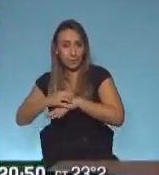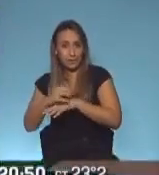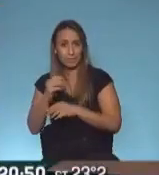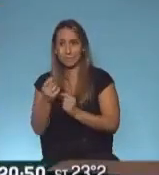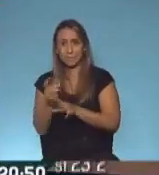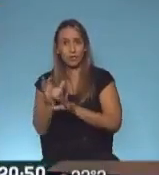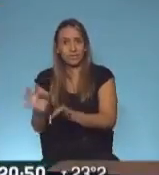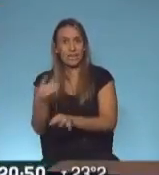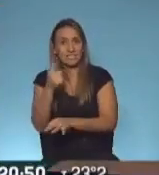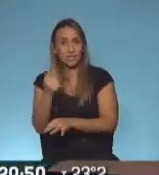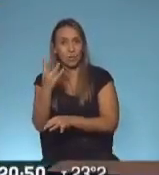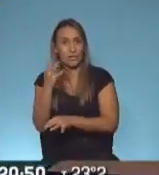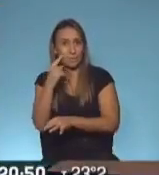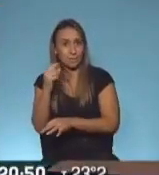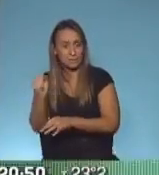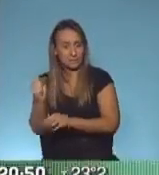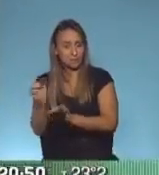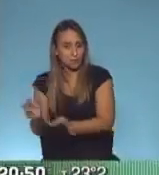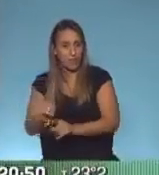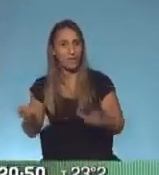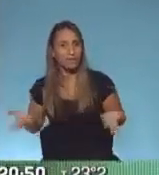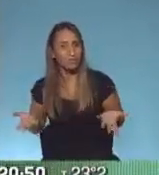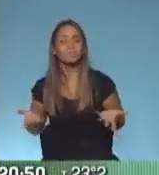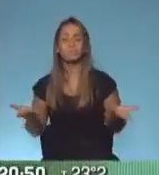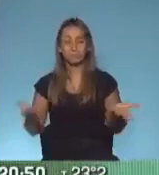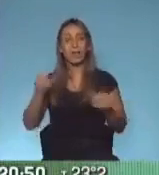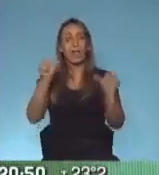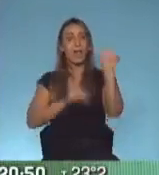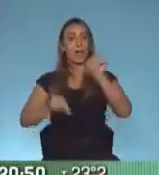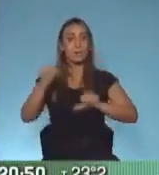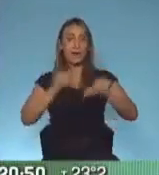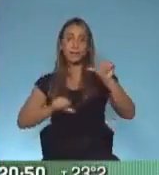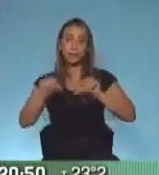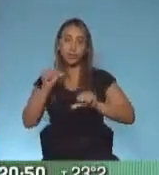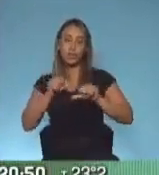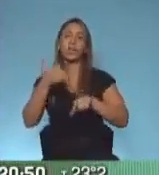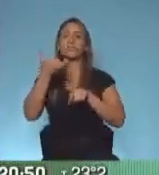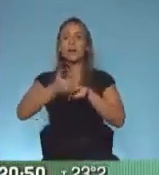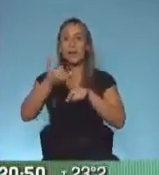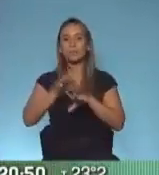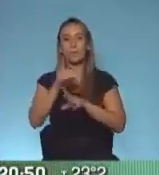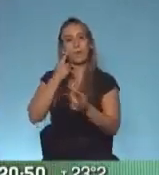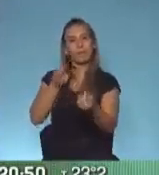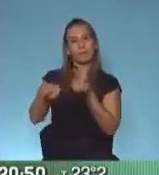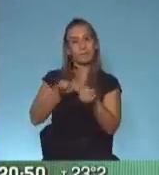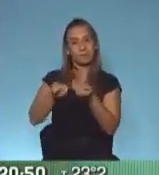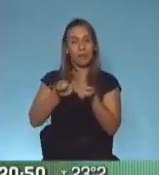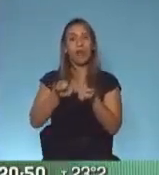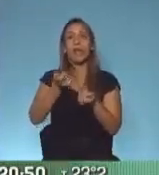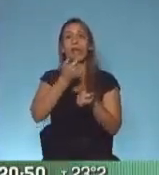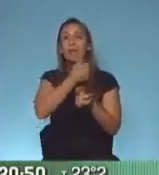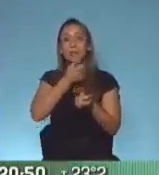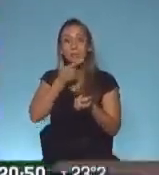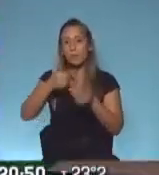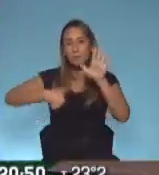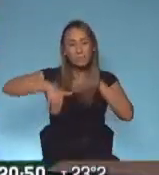caso además, en el caso de Remers, hay que destacar que los laboratorios tienen el control de los 5 de los 10 medicamentos más vendidos en el